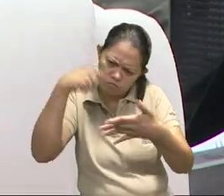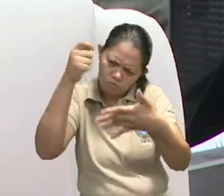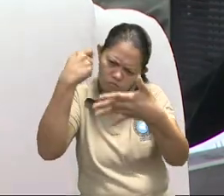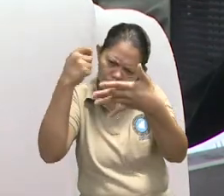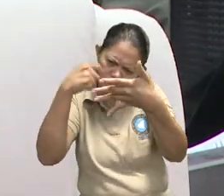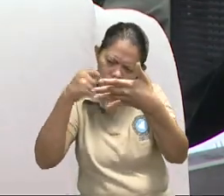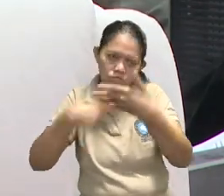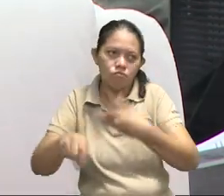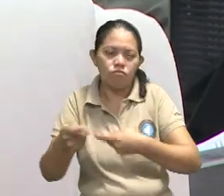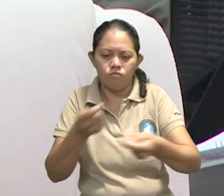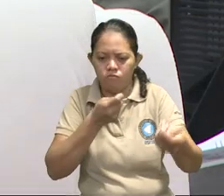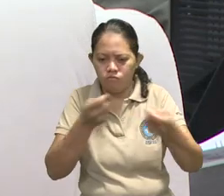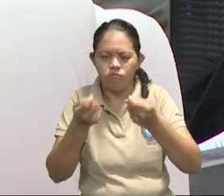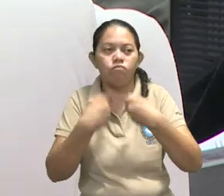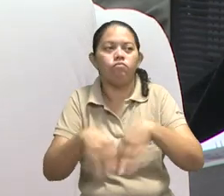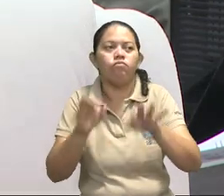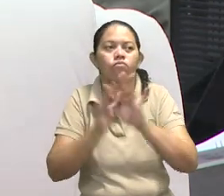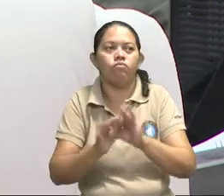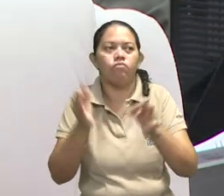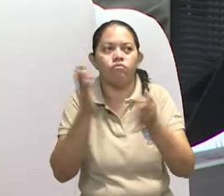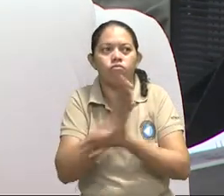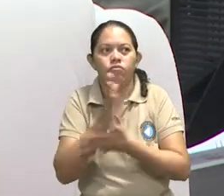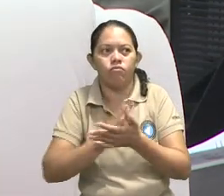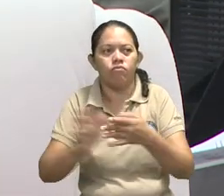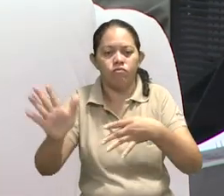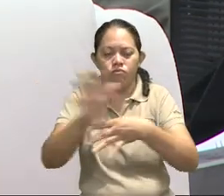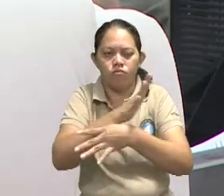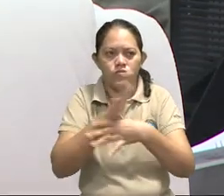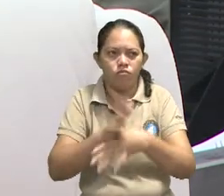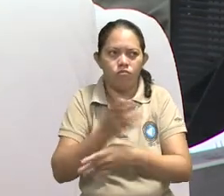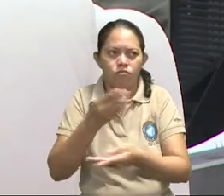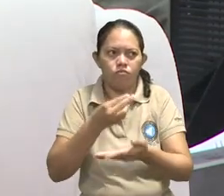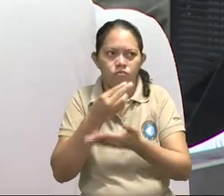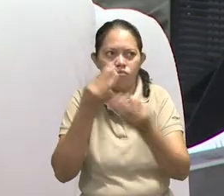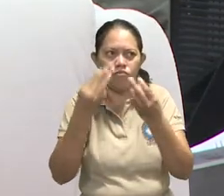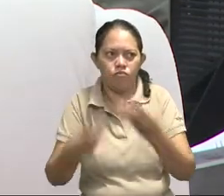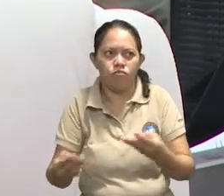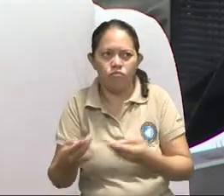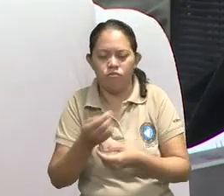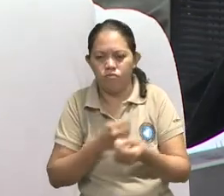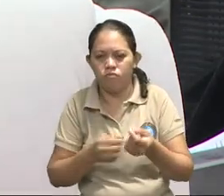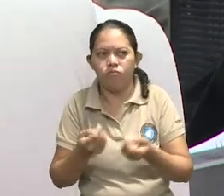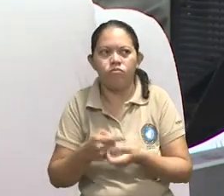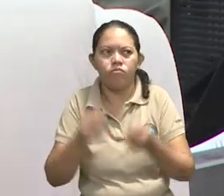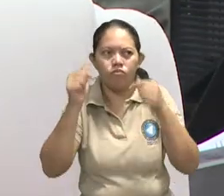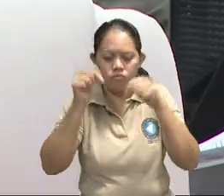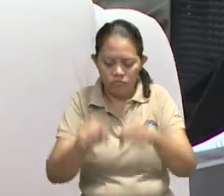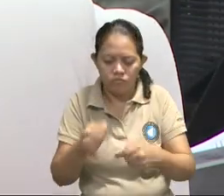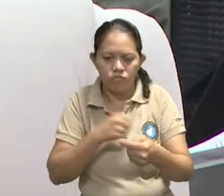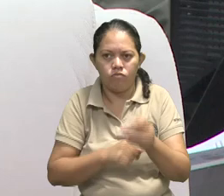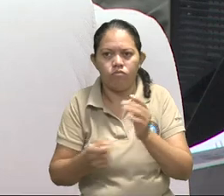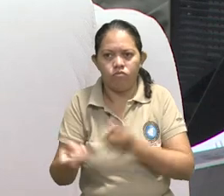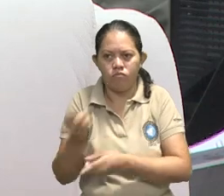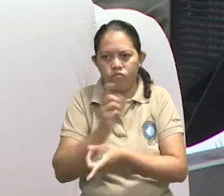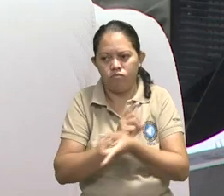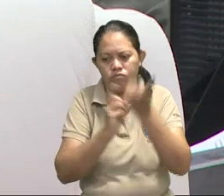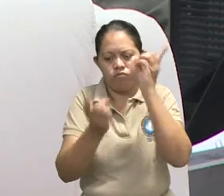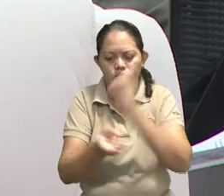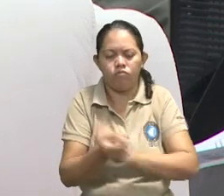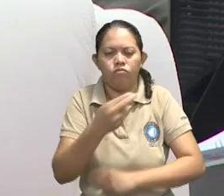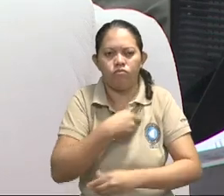establece una serie de regulaciones para regular los diferentes productos, los diferentes servicios, y entonces ahí está la regulación del